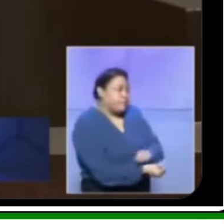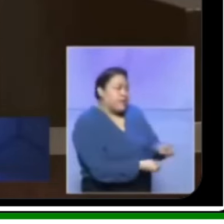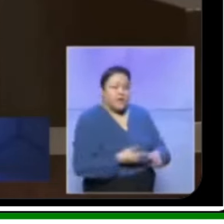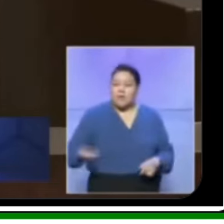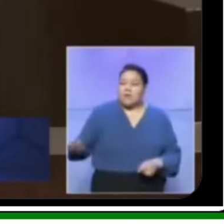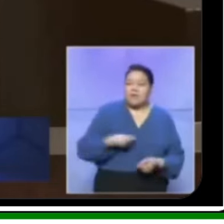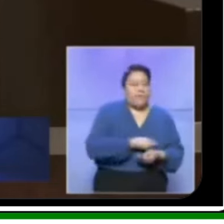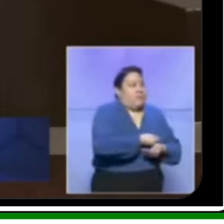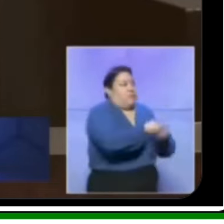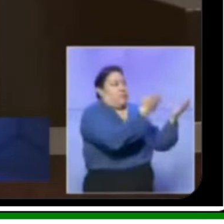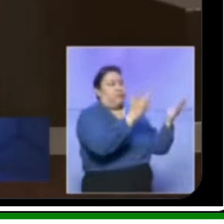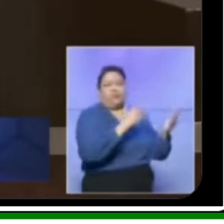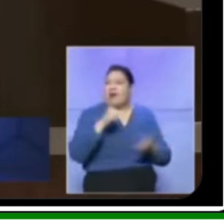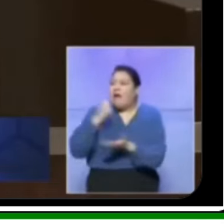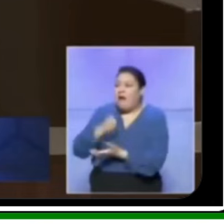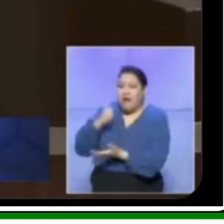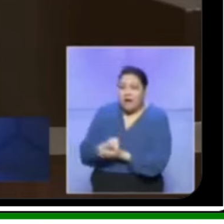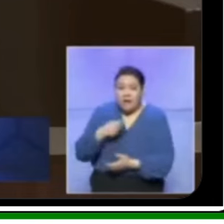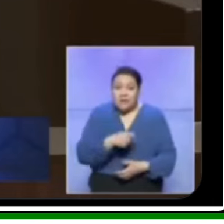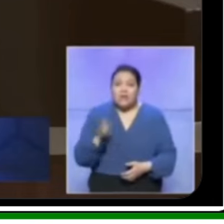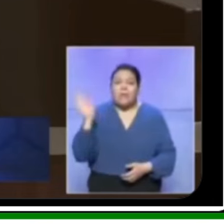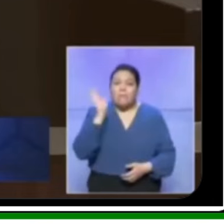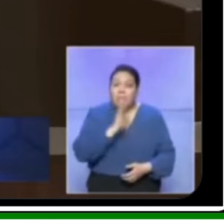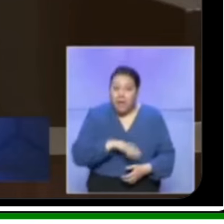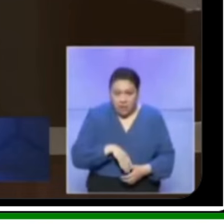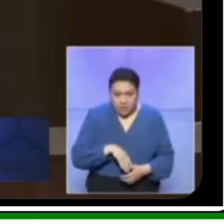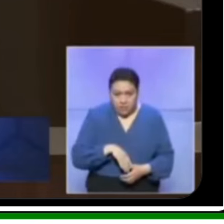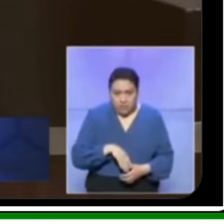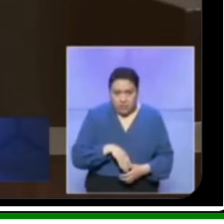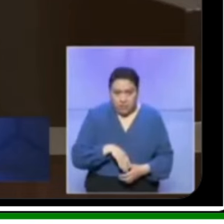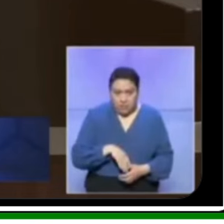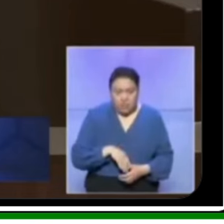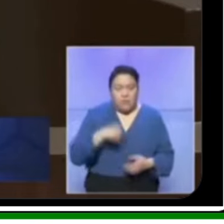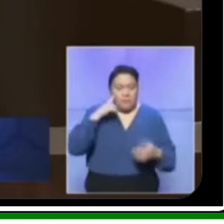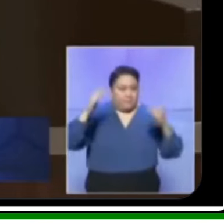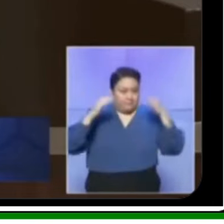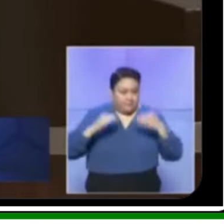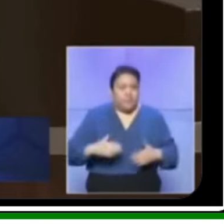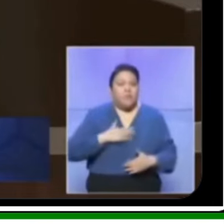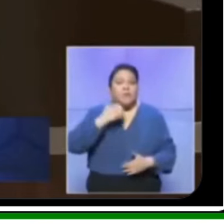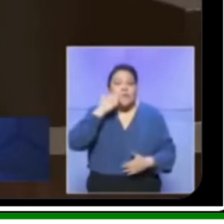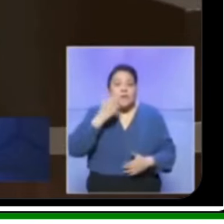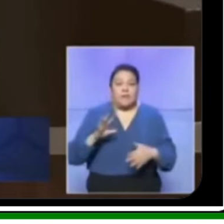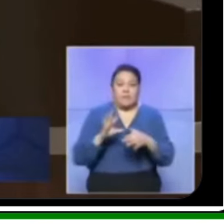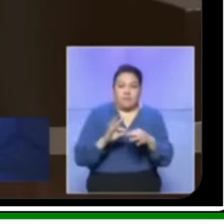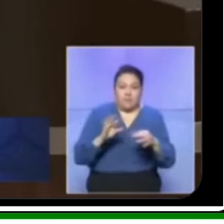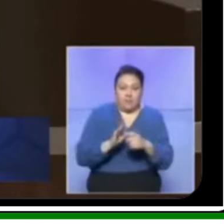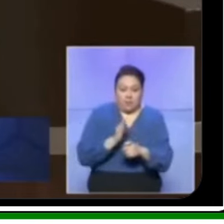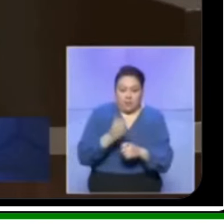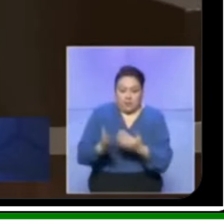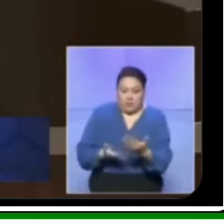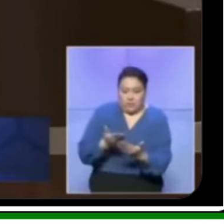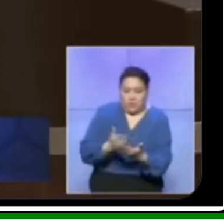una práctica judicial deseable. Y finalmente, señalar que este expediente lleva en